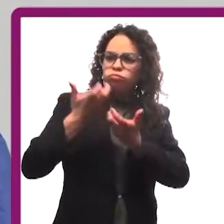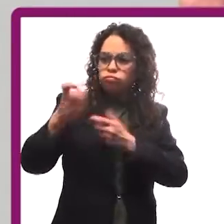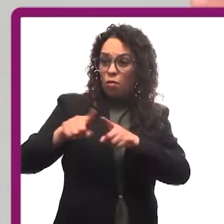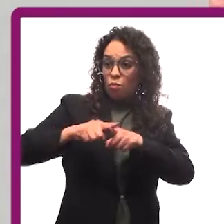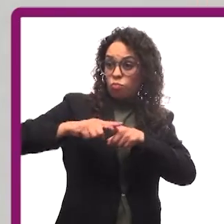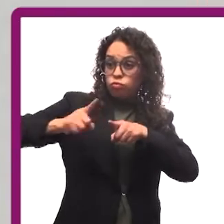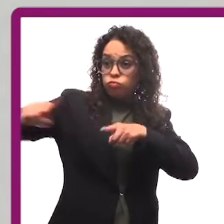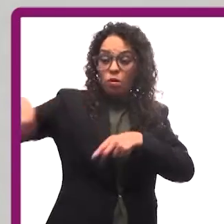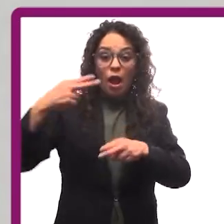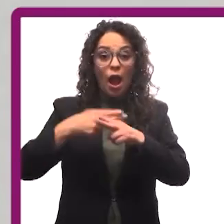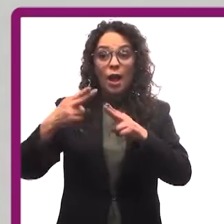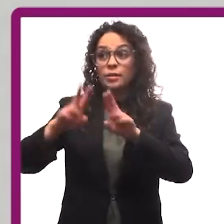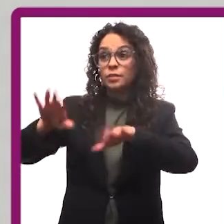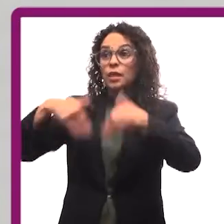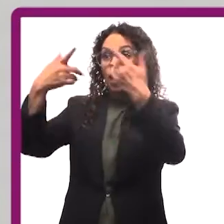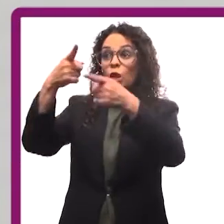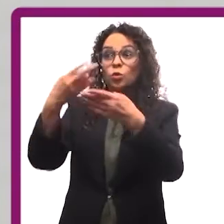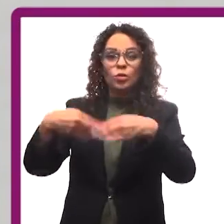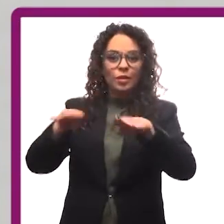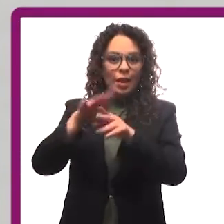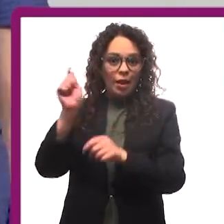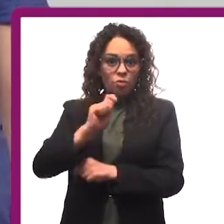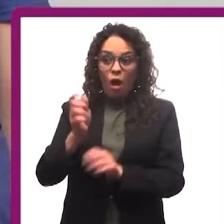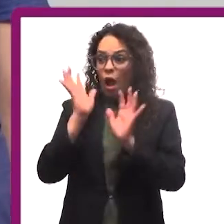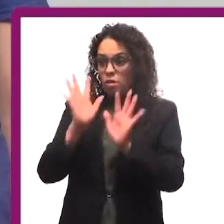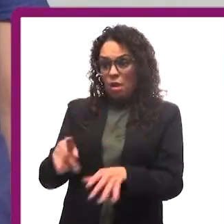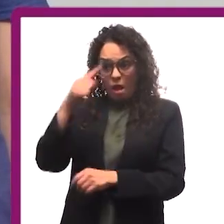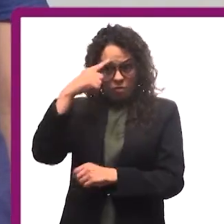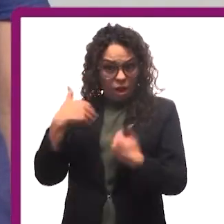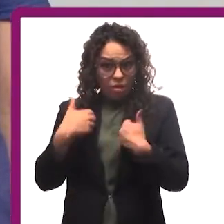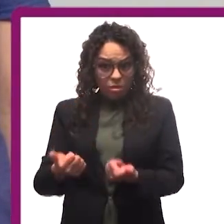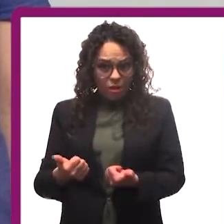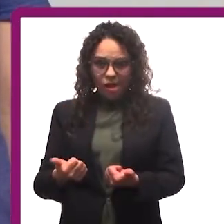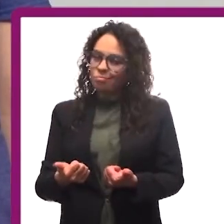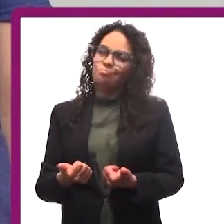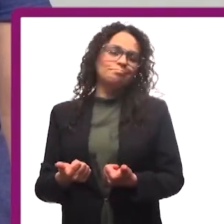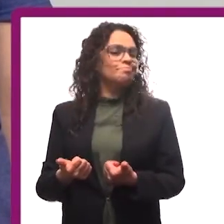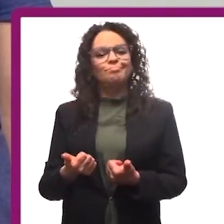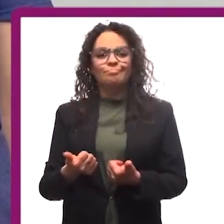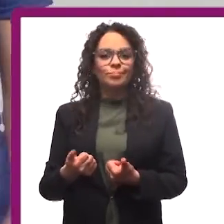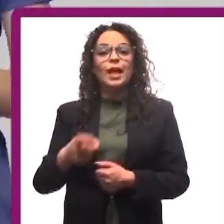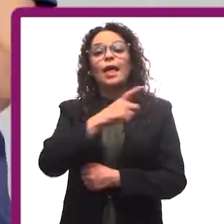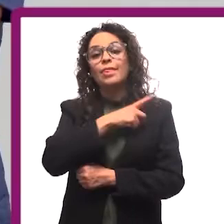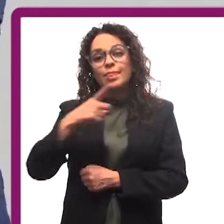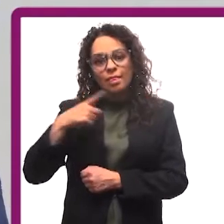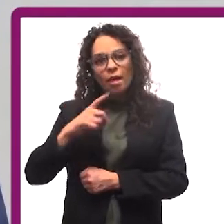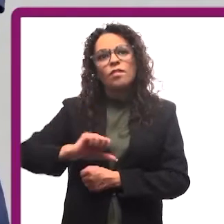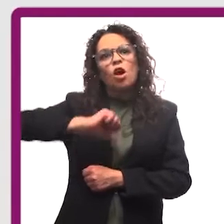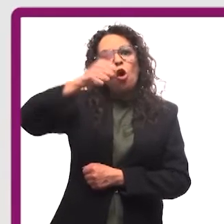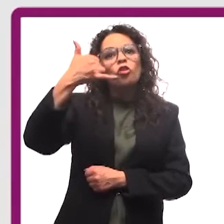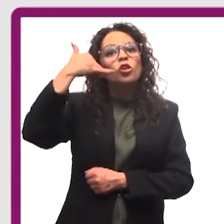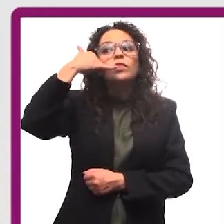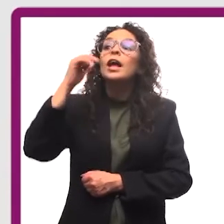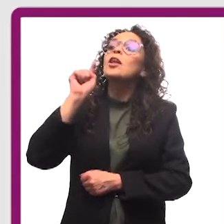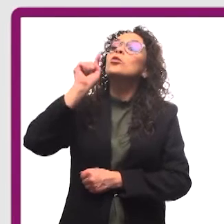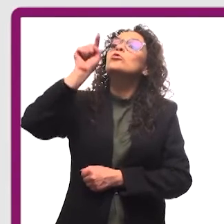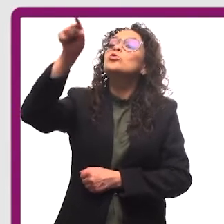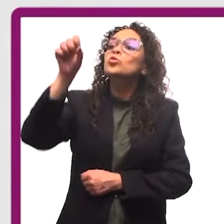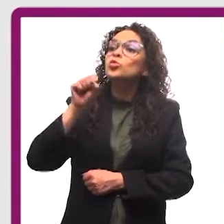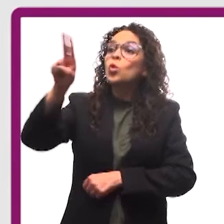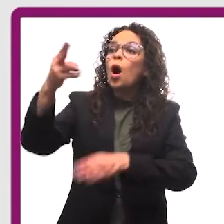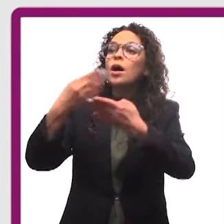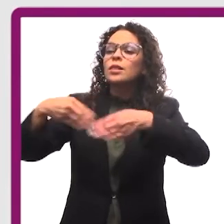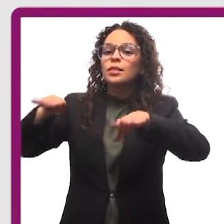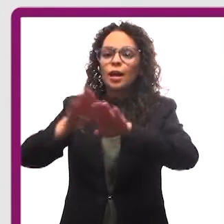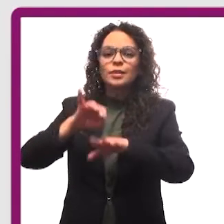va a poder interpretar y ya? Pues no, debe haber otro teléfono en su casa. Muy bien. A este